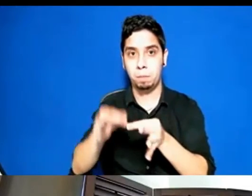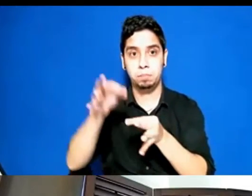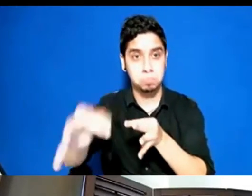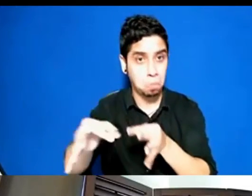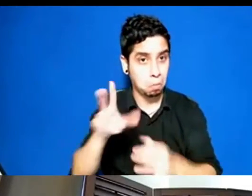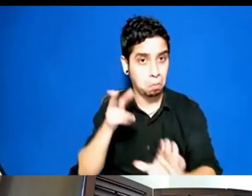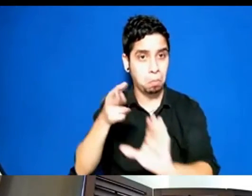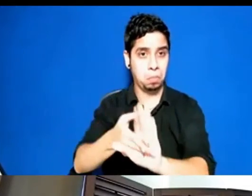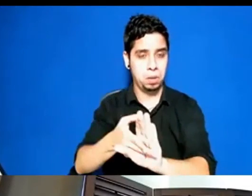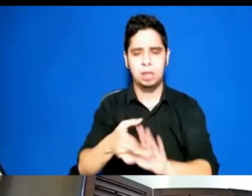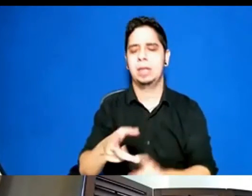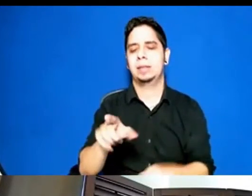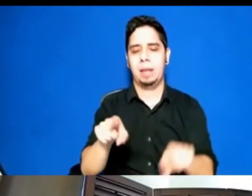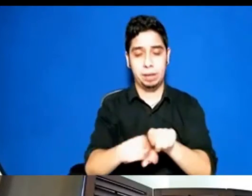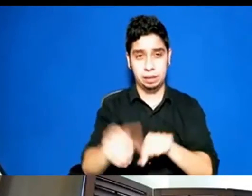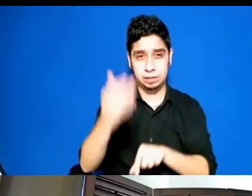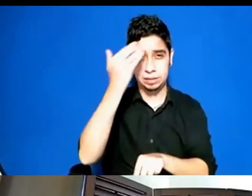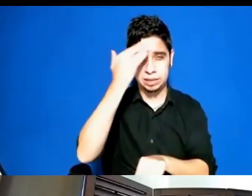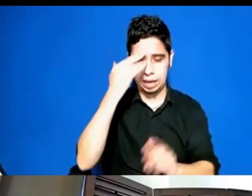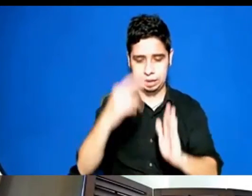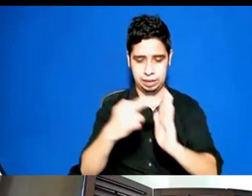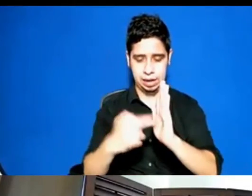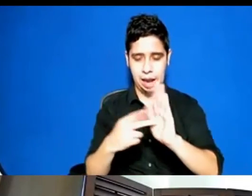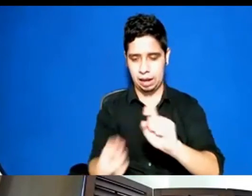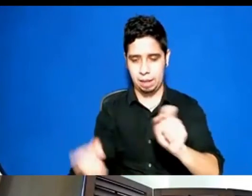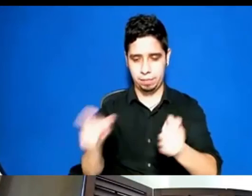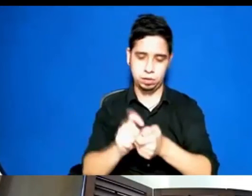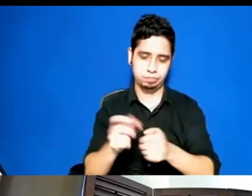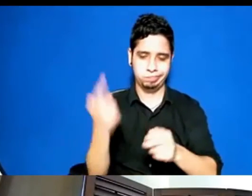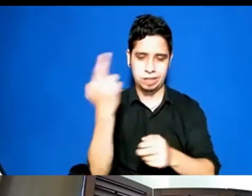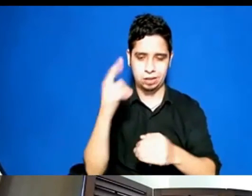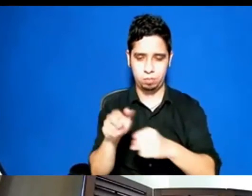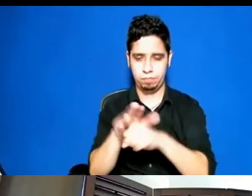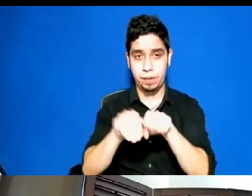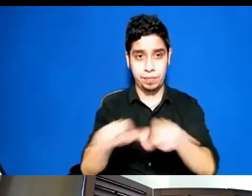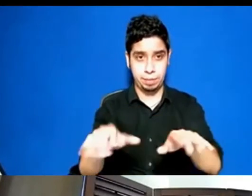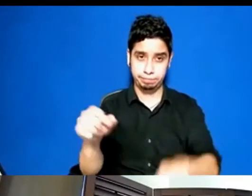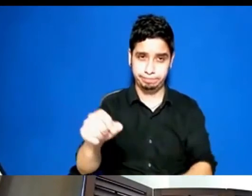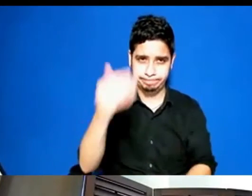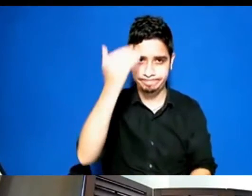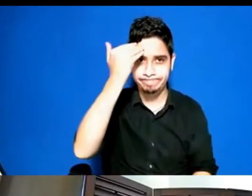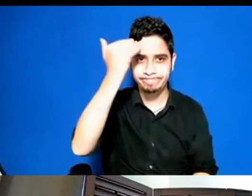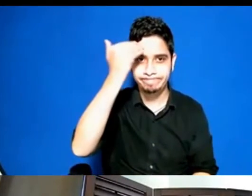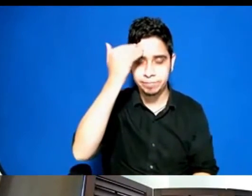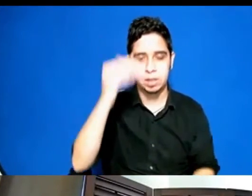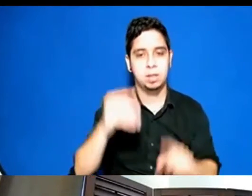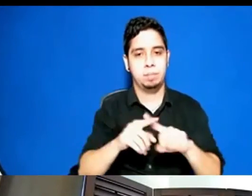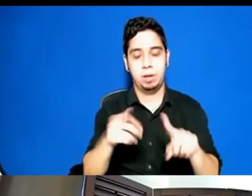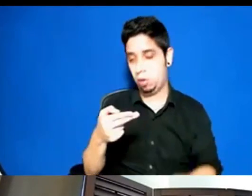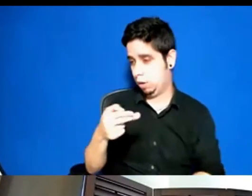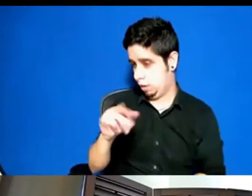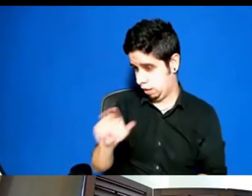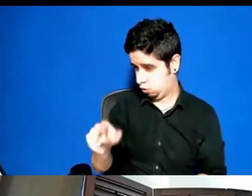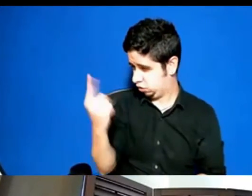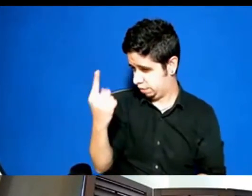de la pandemia en este año, pero... Si de repente, y eso es bien importante, yo sabes que Hilda, yo siempre lo digo, lo machaco,